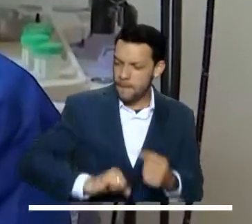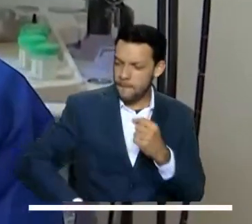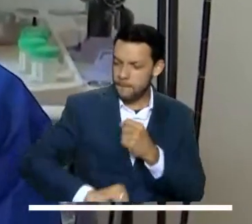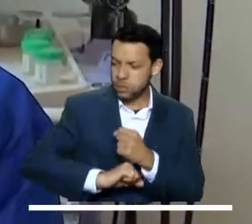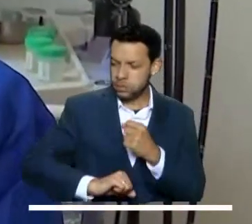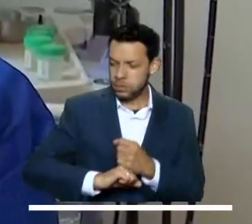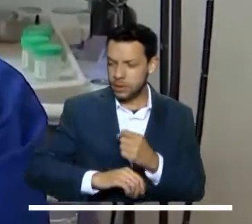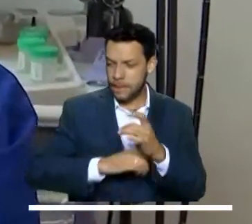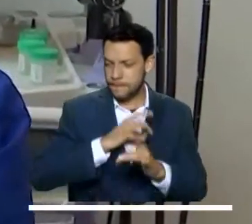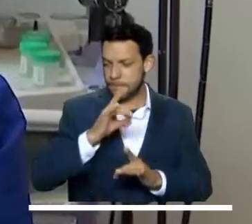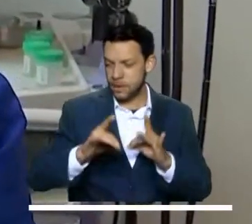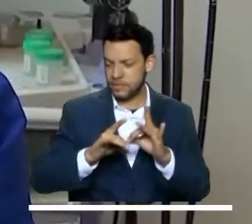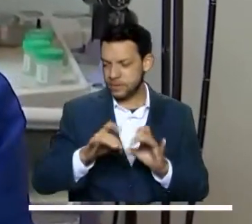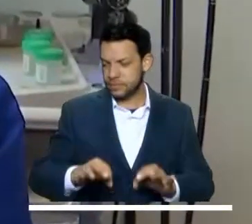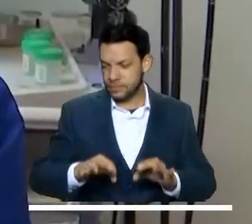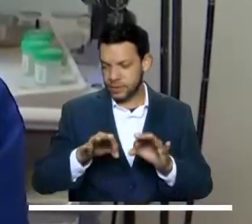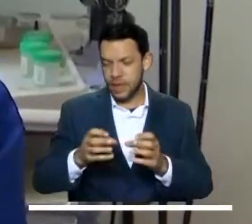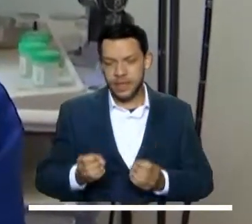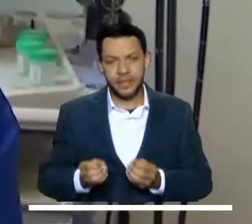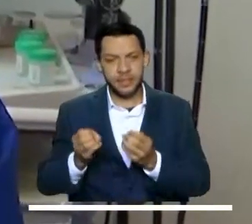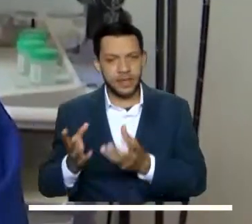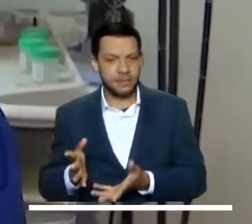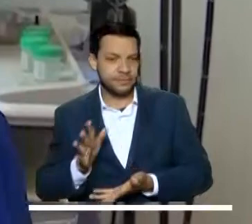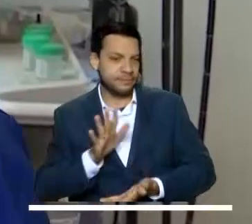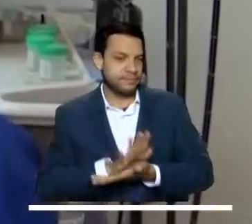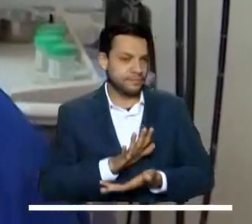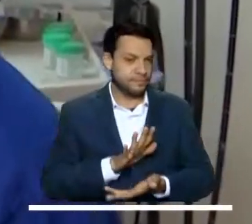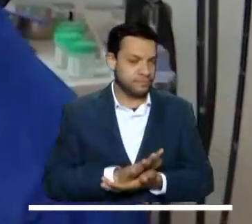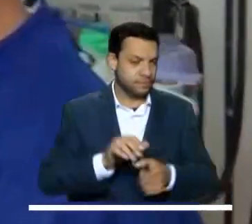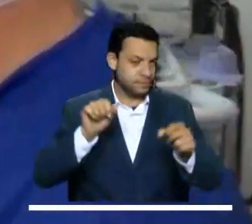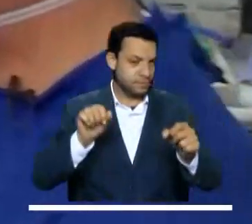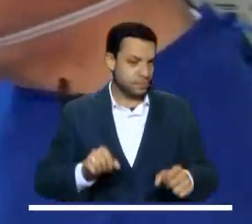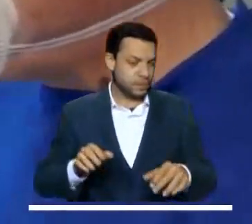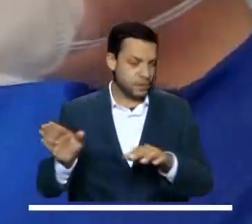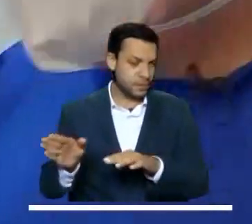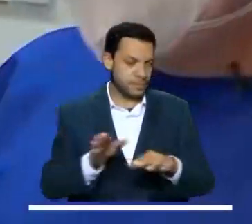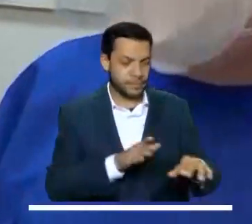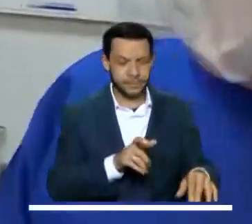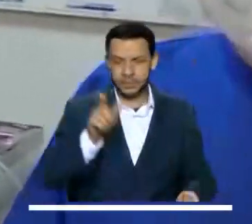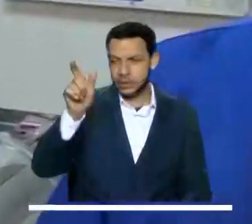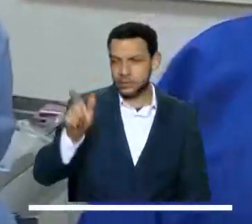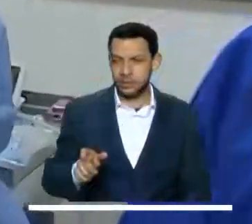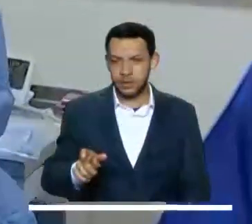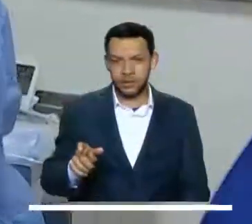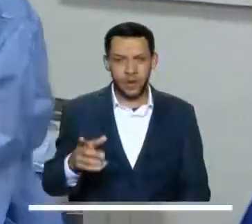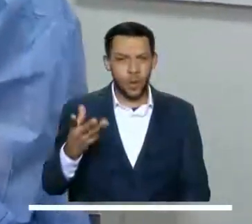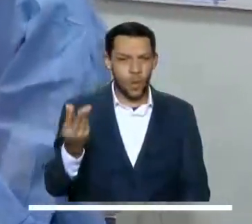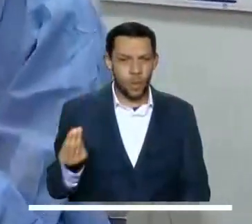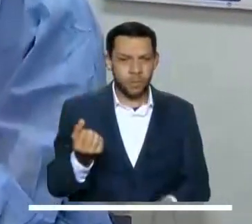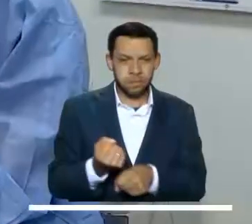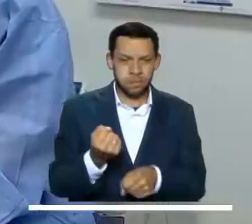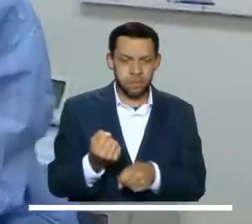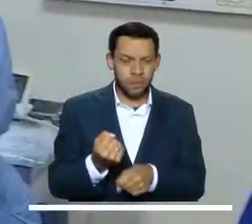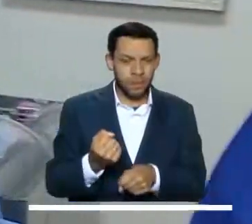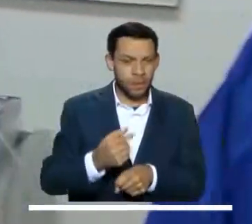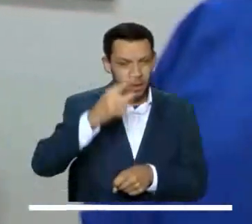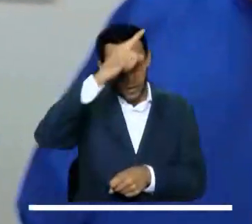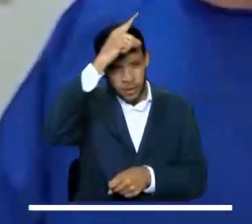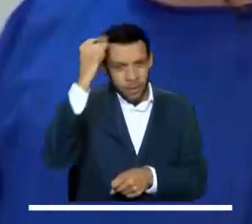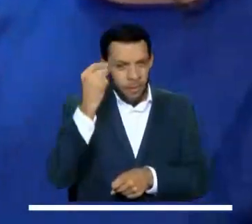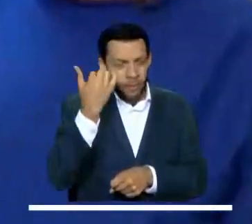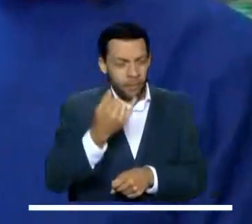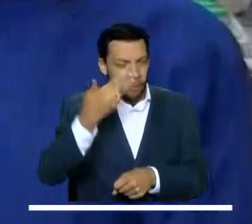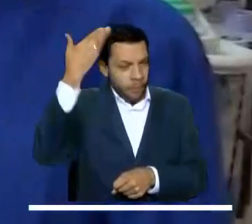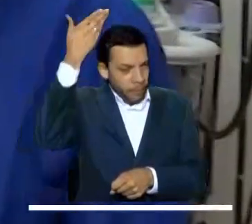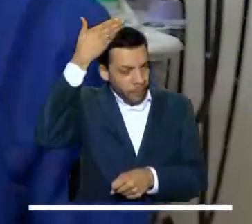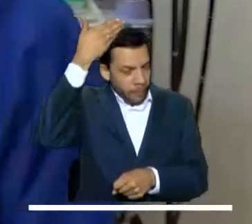y calidad al procedimiento y tranquilidad al paciente y a sus familiares. Ven también el personal de enfermería. Cada una tiene sus labores,